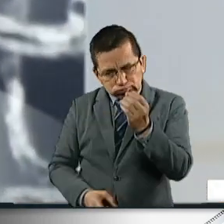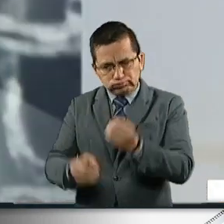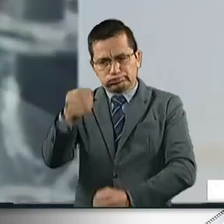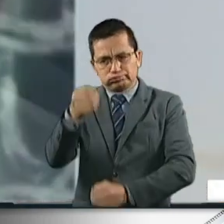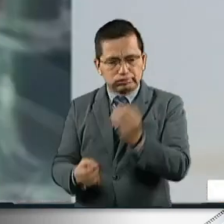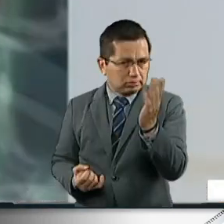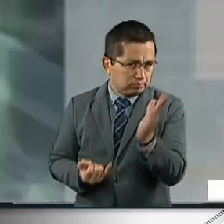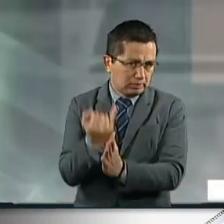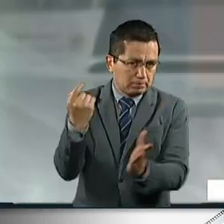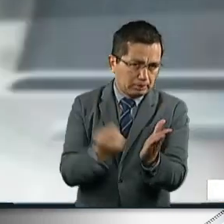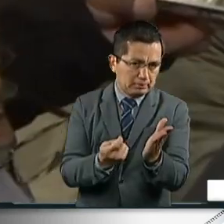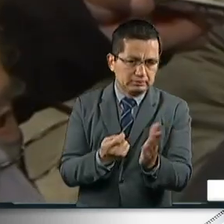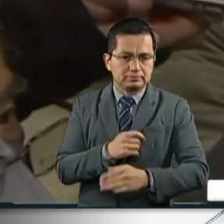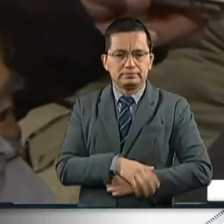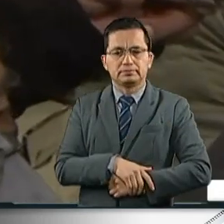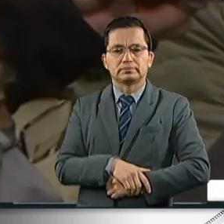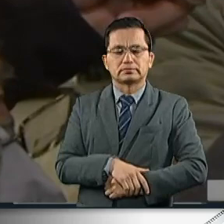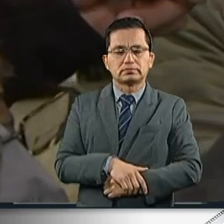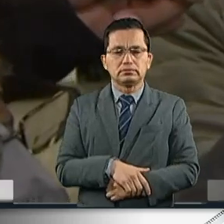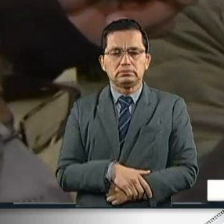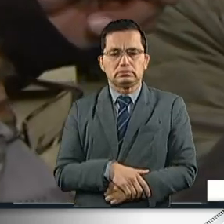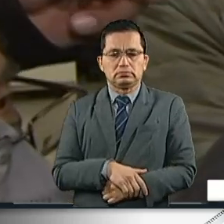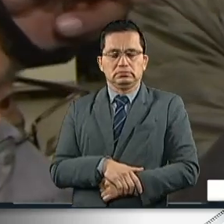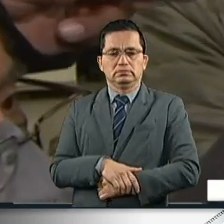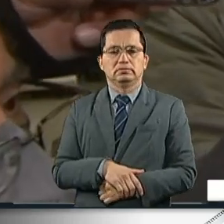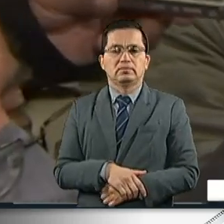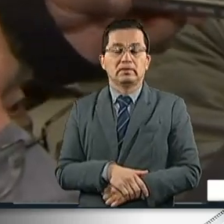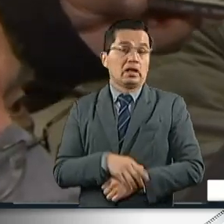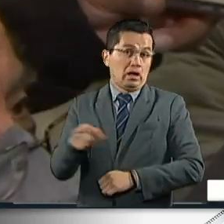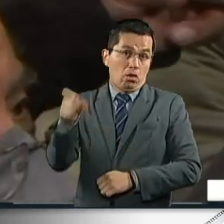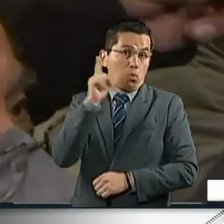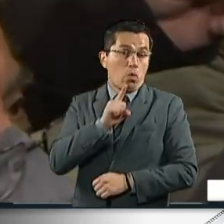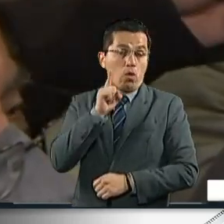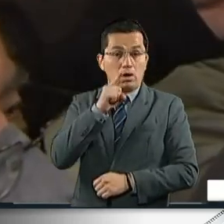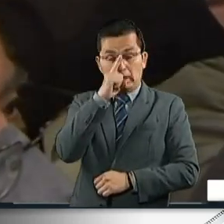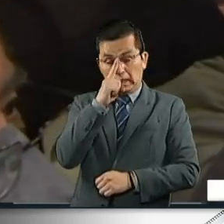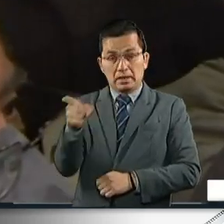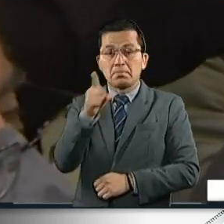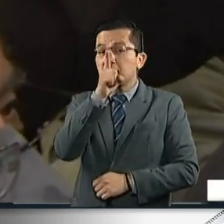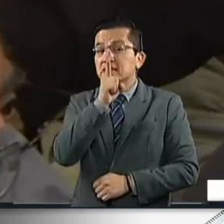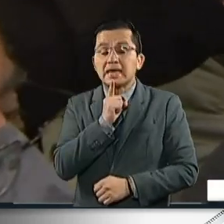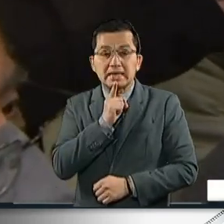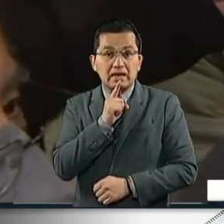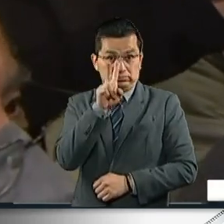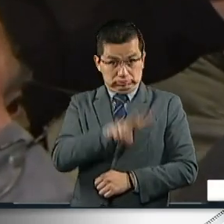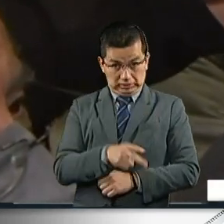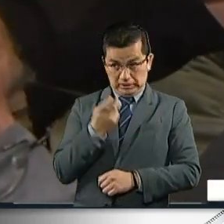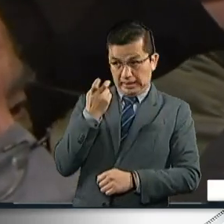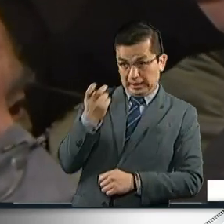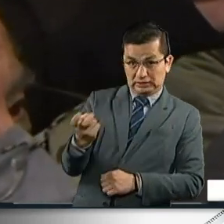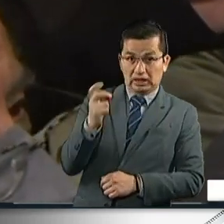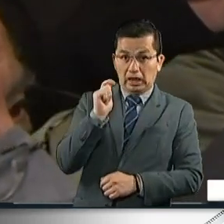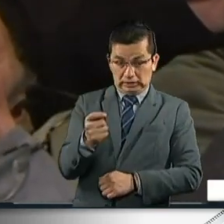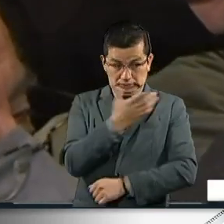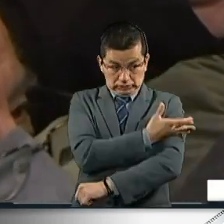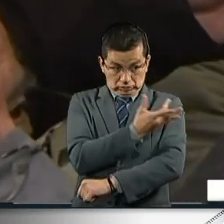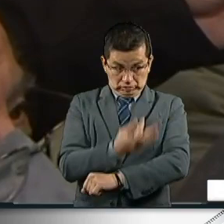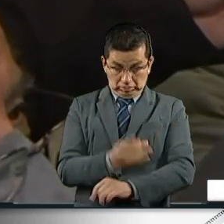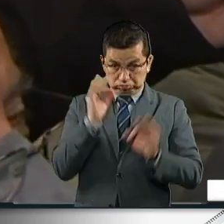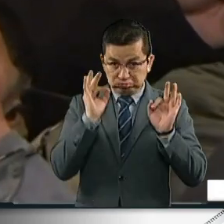Sentencia ha mentido y la mentira redunda en la honorabilidad y a la buena reputación